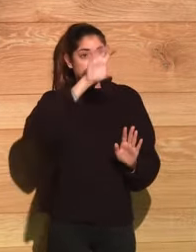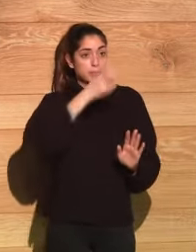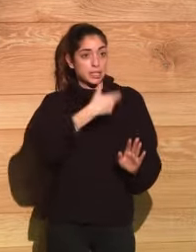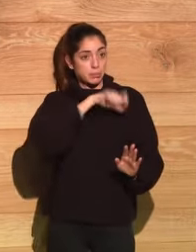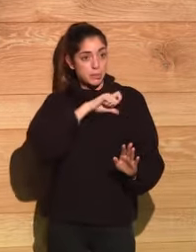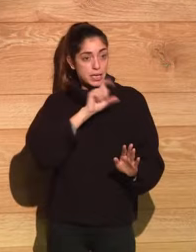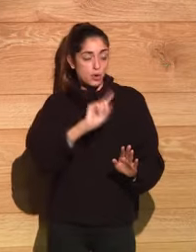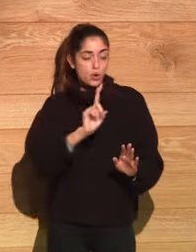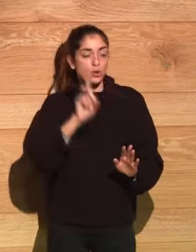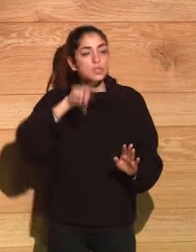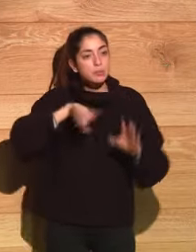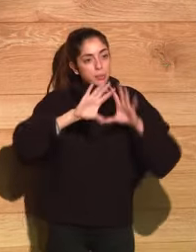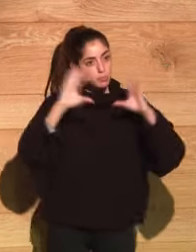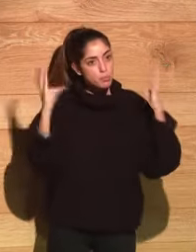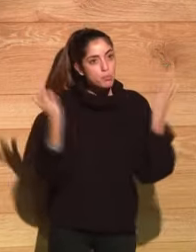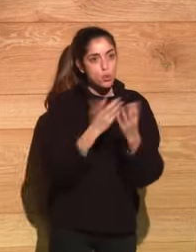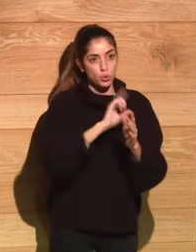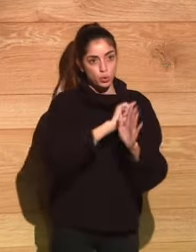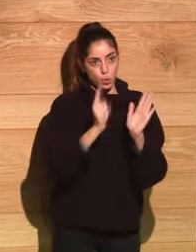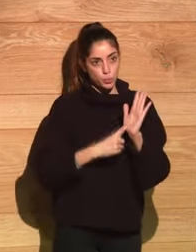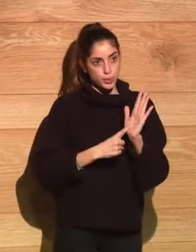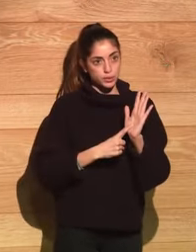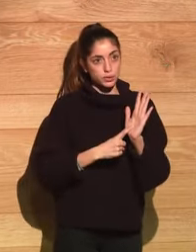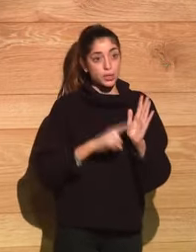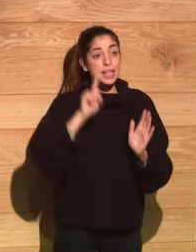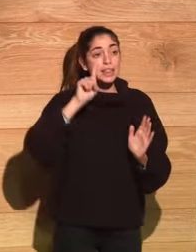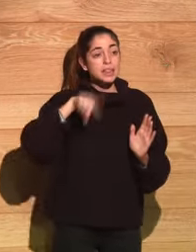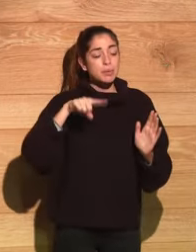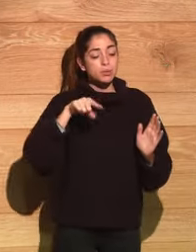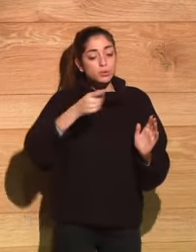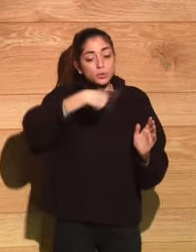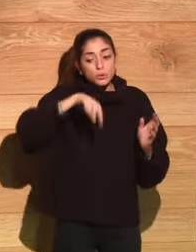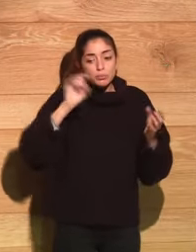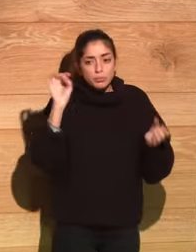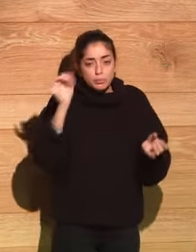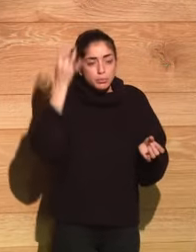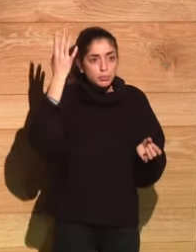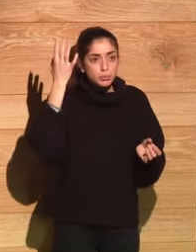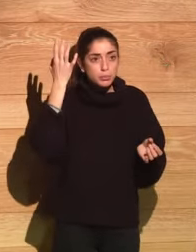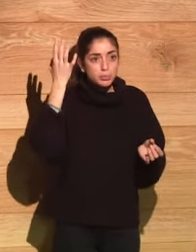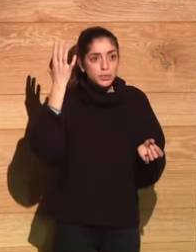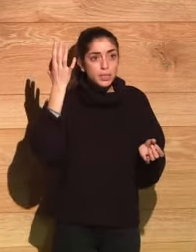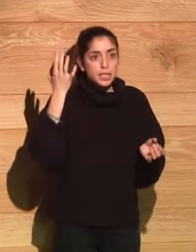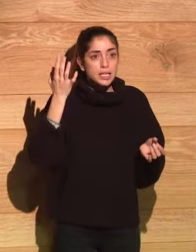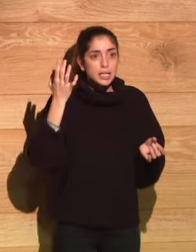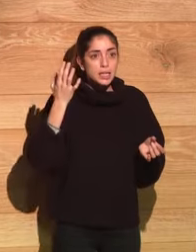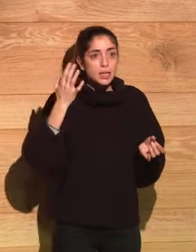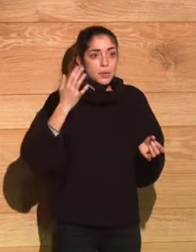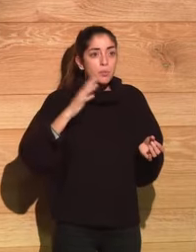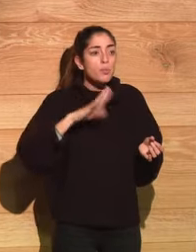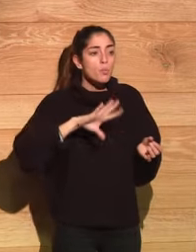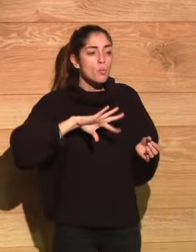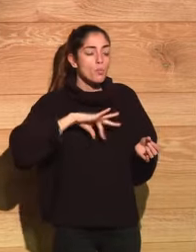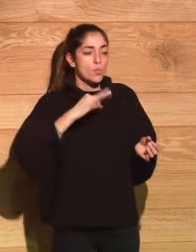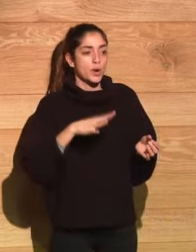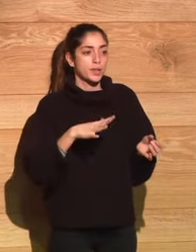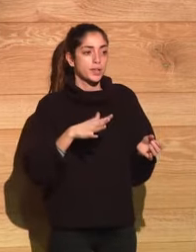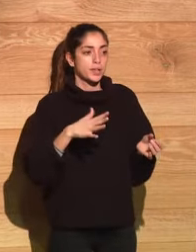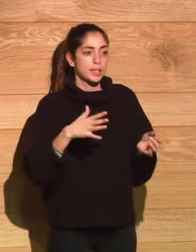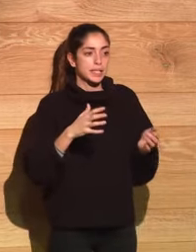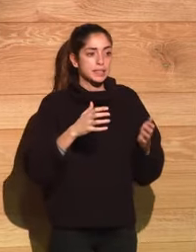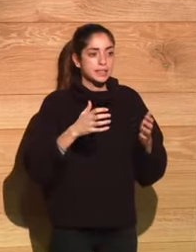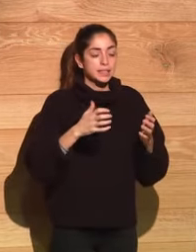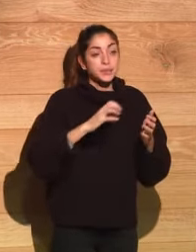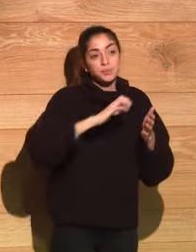mundo. Y también ideamos en aquel momento la posibilidad de que no fueran simplemente